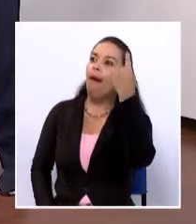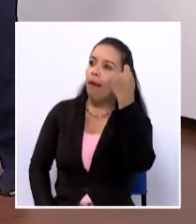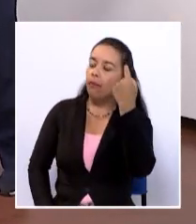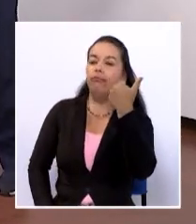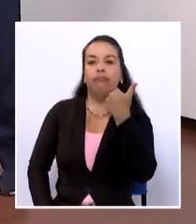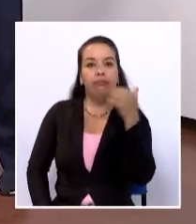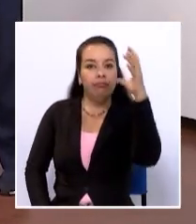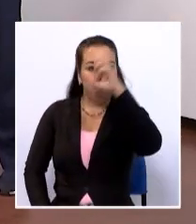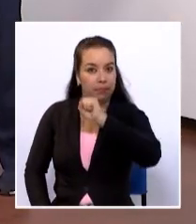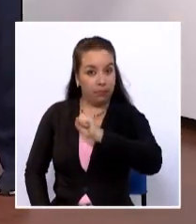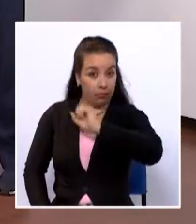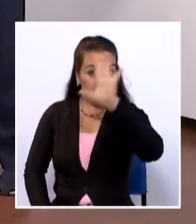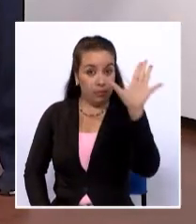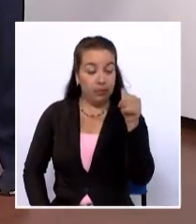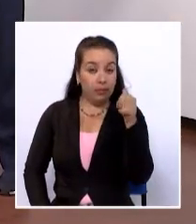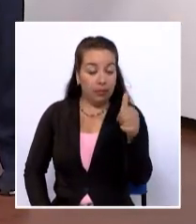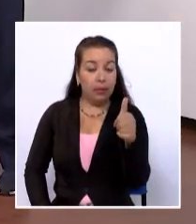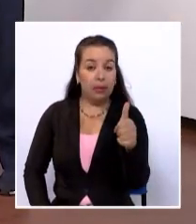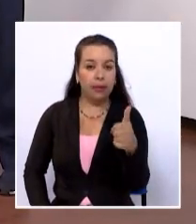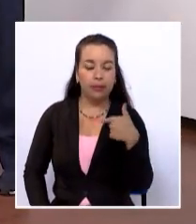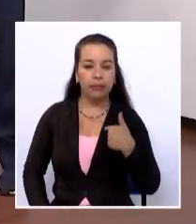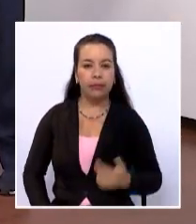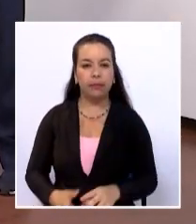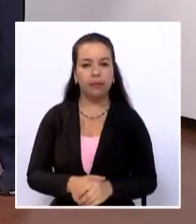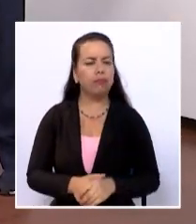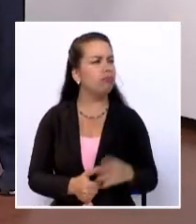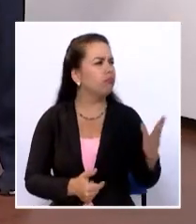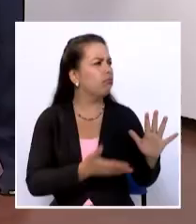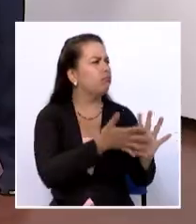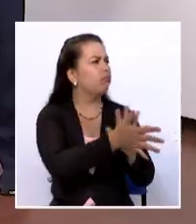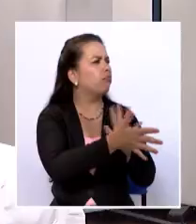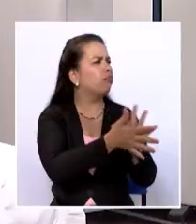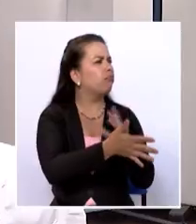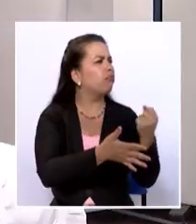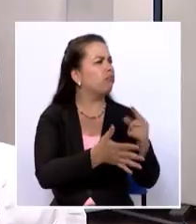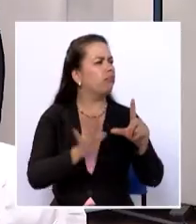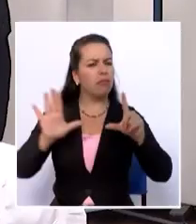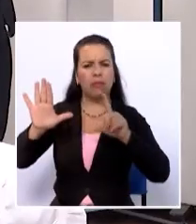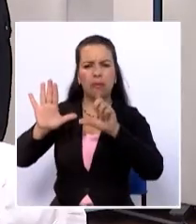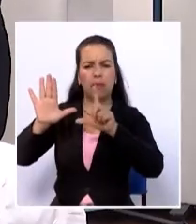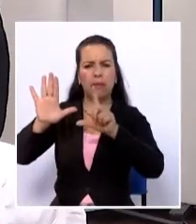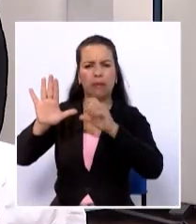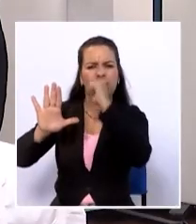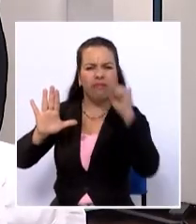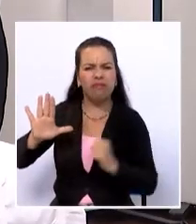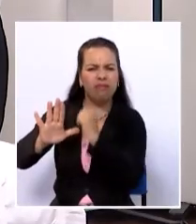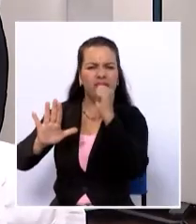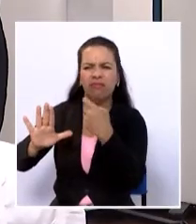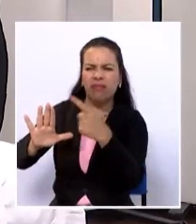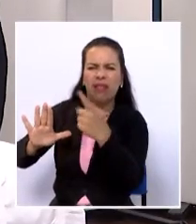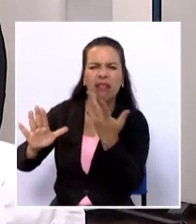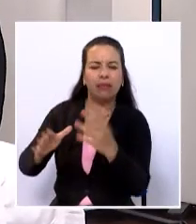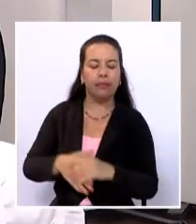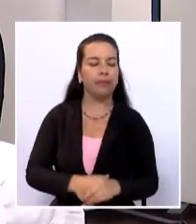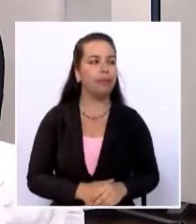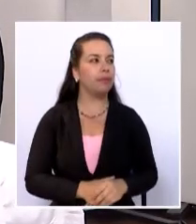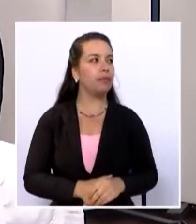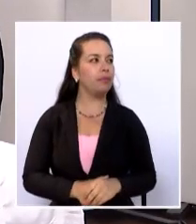que es a través del ecógrafo contemos les doctor a las personas que es este aparato bueno realmente